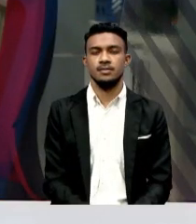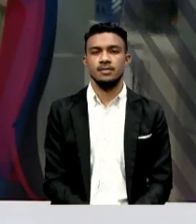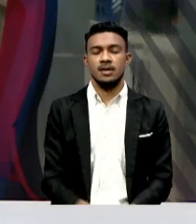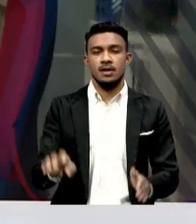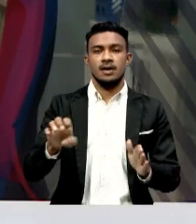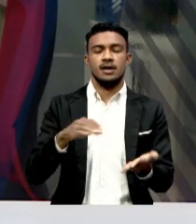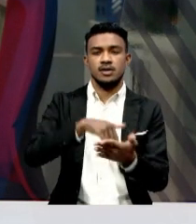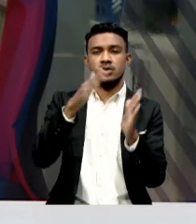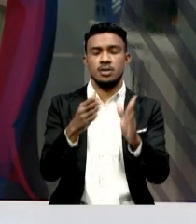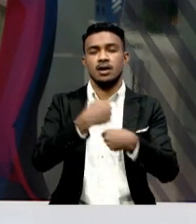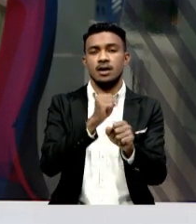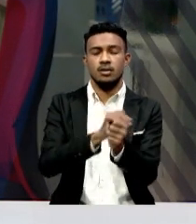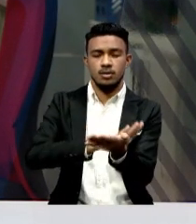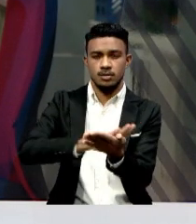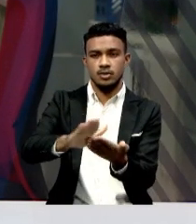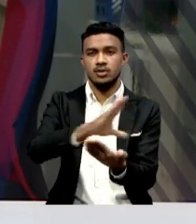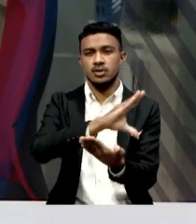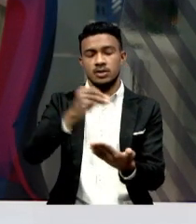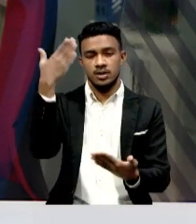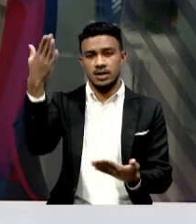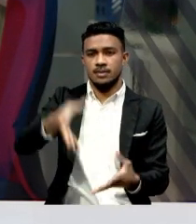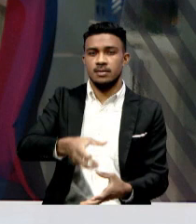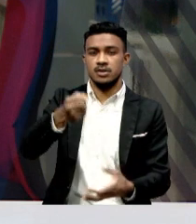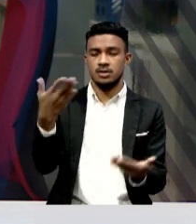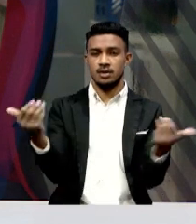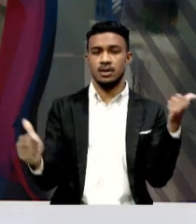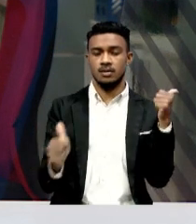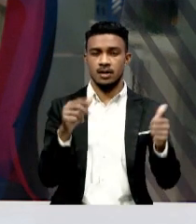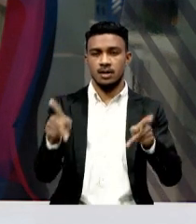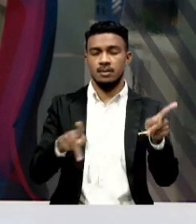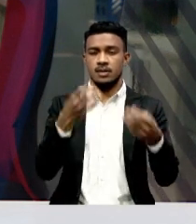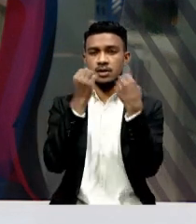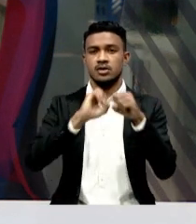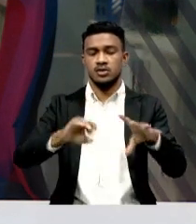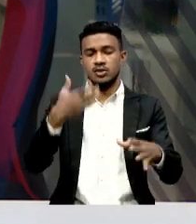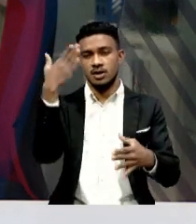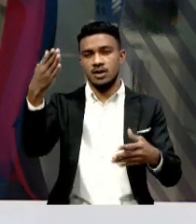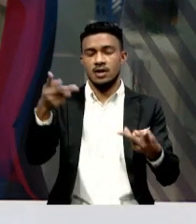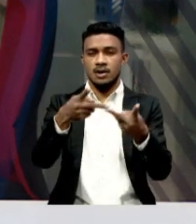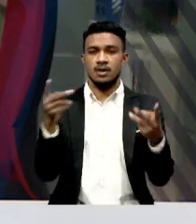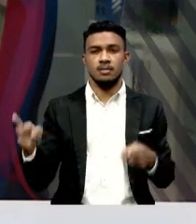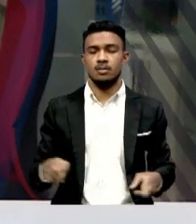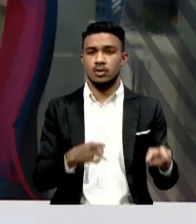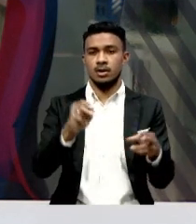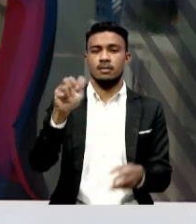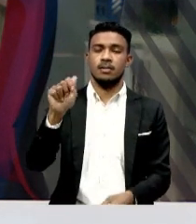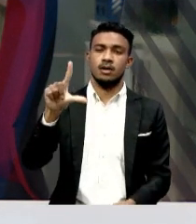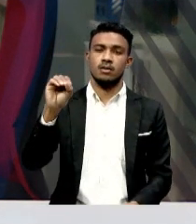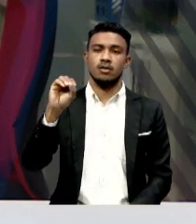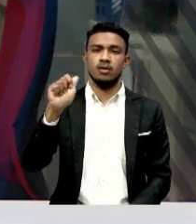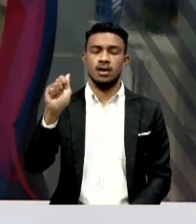Estudante que nos habla en Pesa Geral, podríamos leer su plástico en la comunidad de Soe Ija Motamaloa.